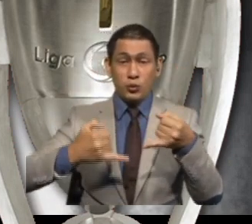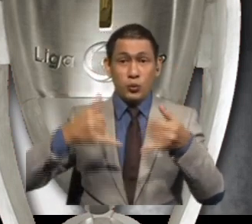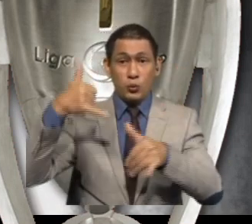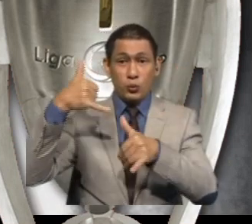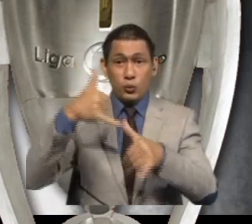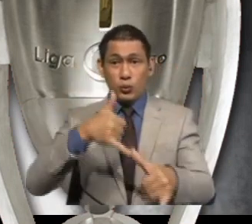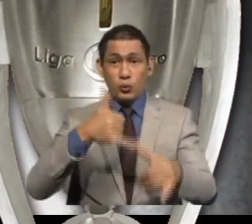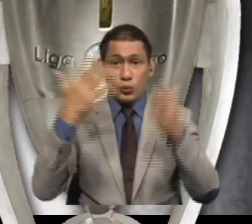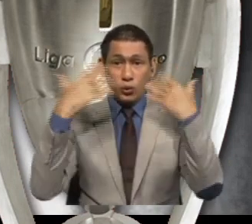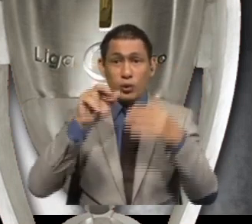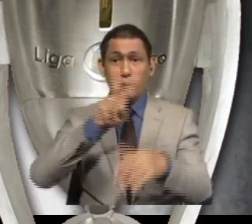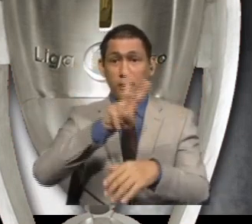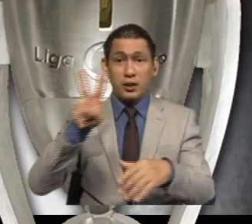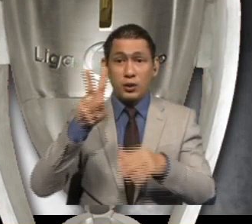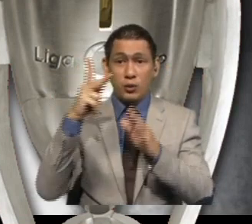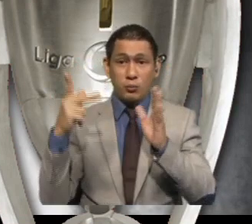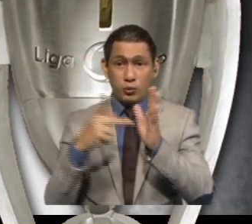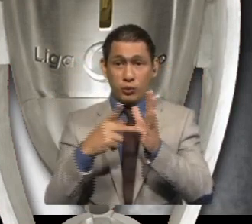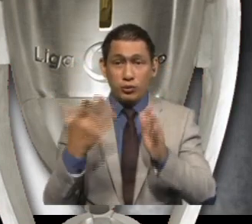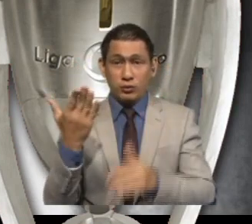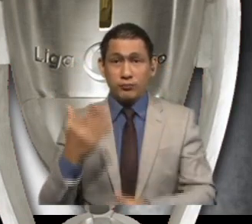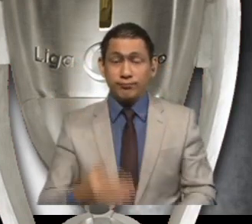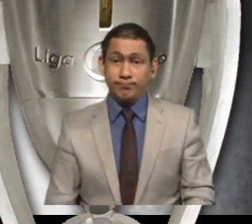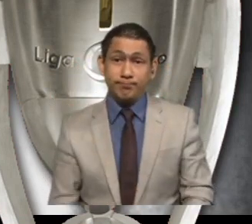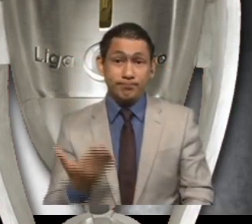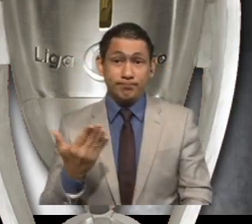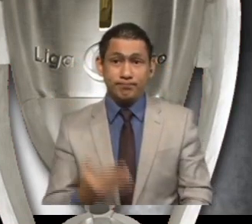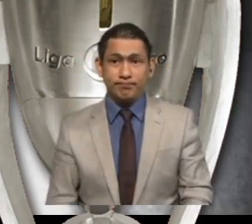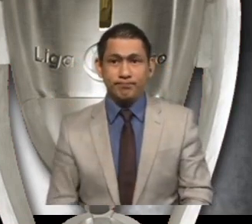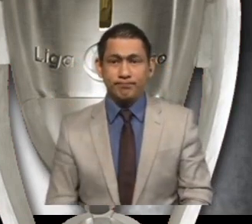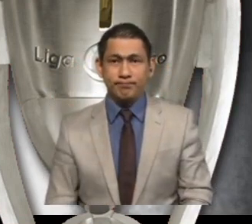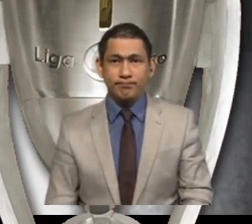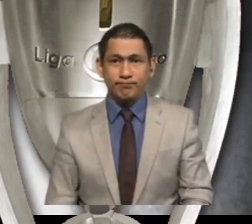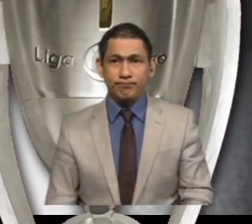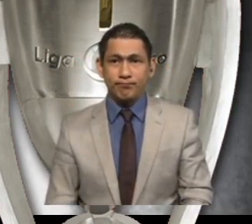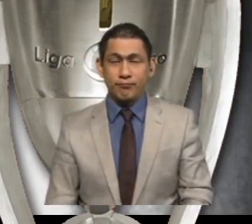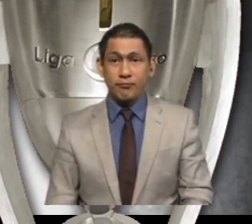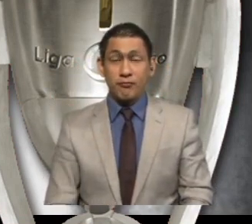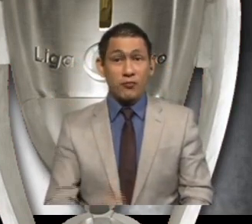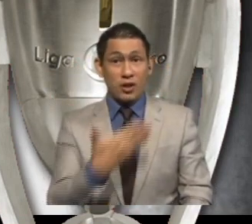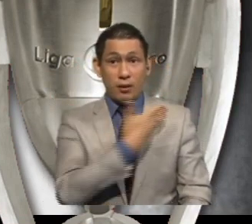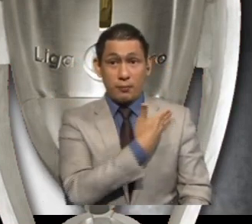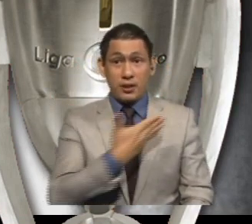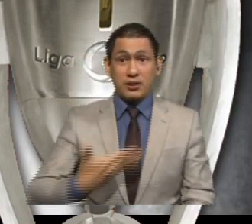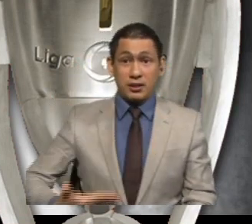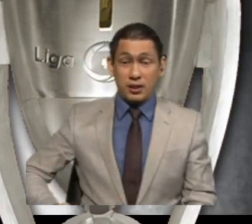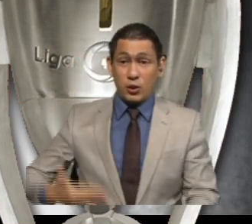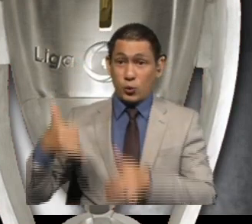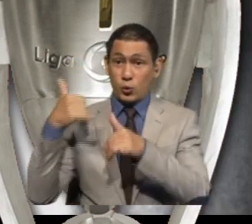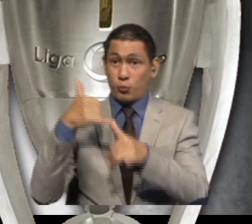Guayaquil City con 22. Ah, hay un presidente de Guayaquil City,